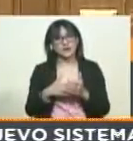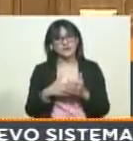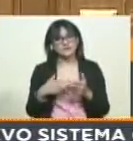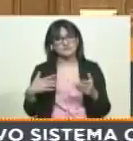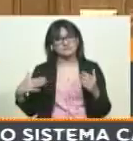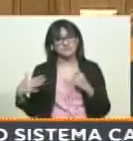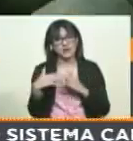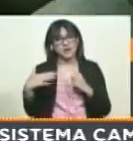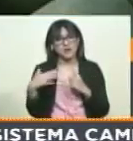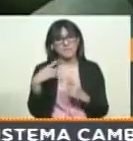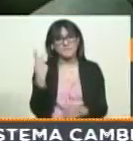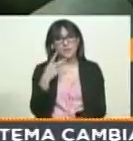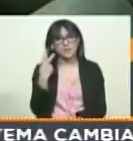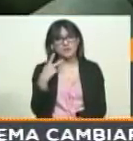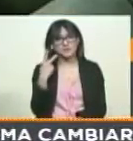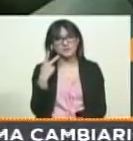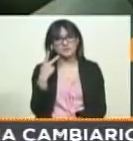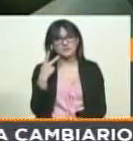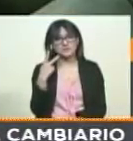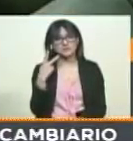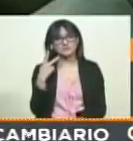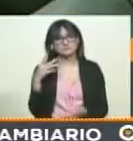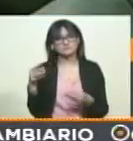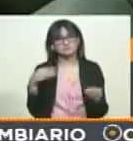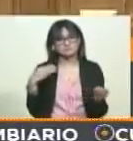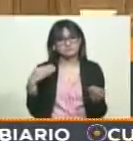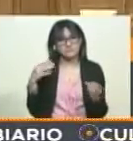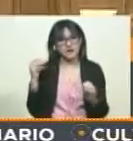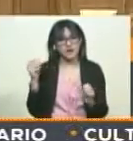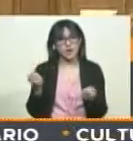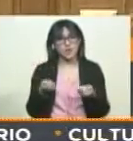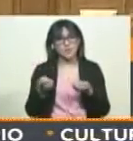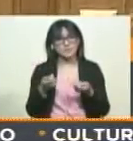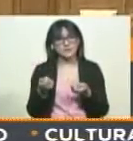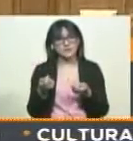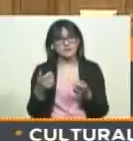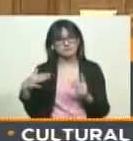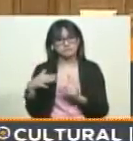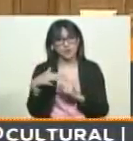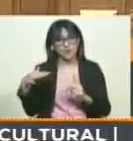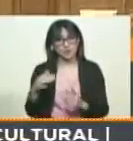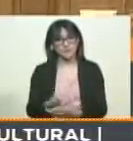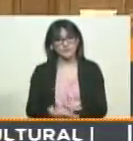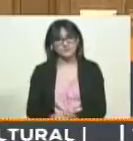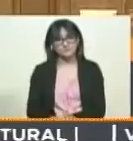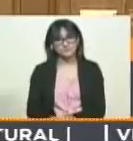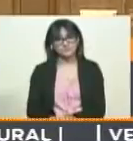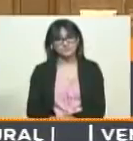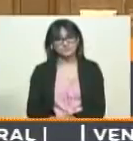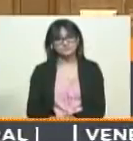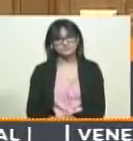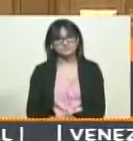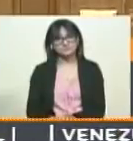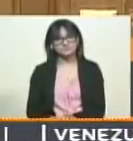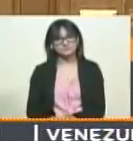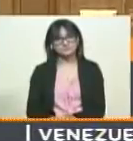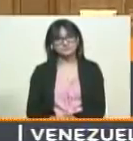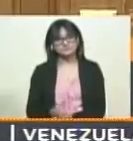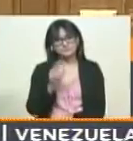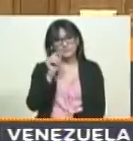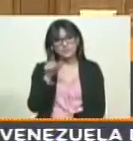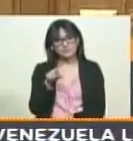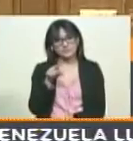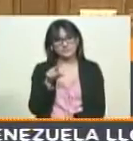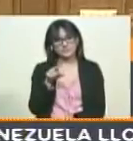política, diplomática, económica y financiera de que está siendo víctima. Como dijera el general de ejército Raúl Castro